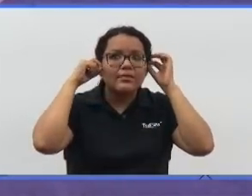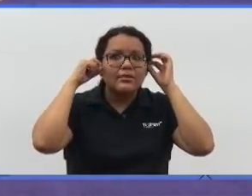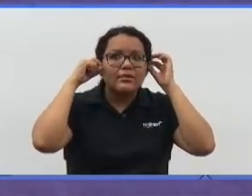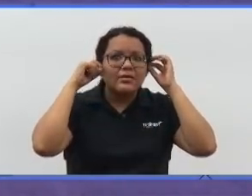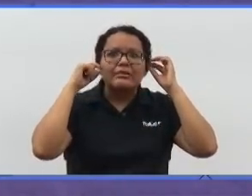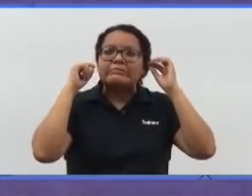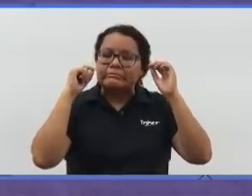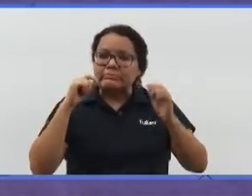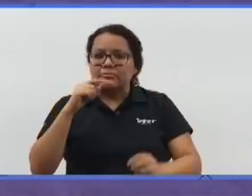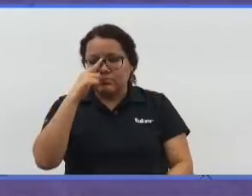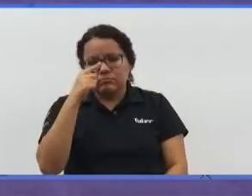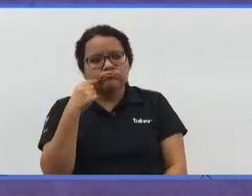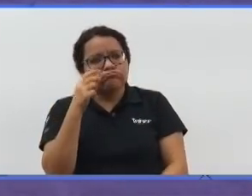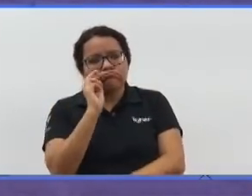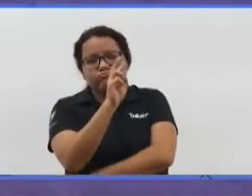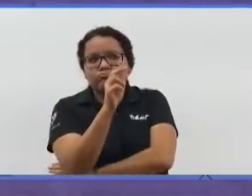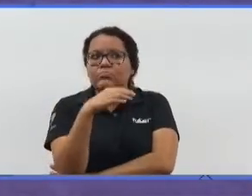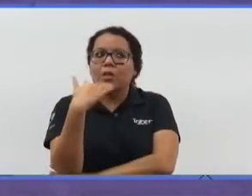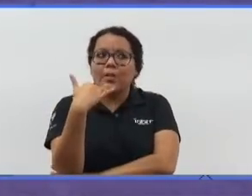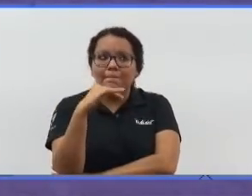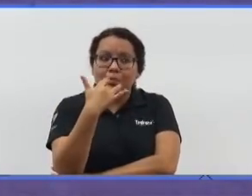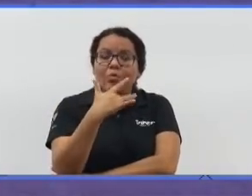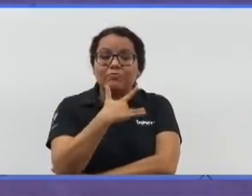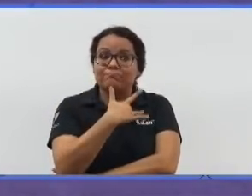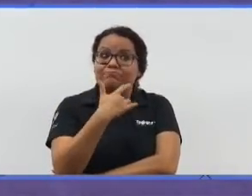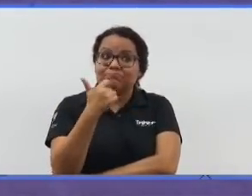eso debería ser un deporte olímpico